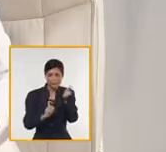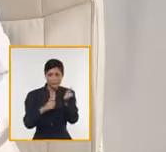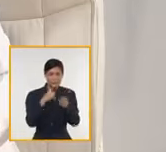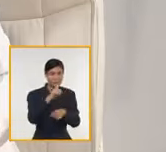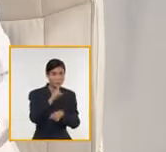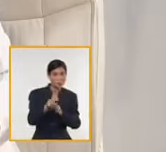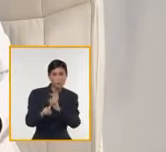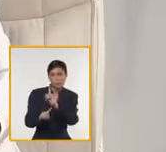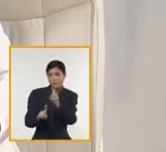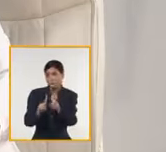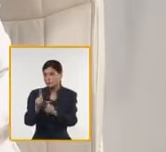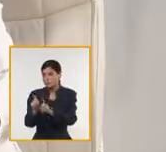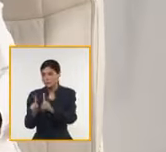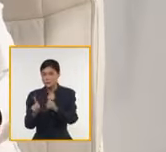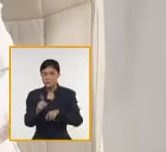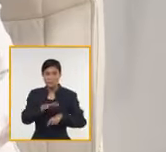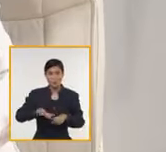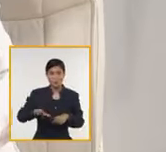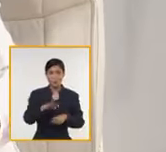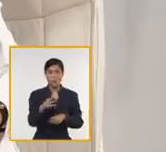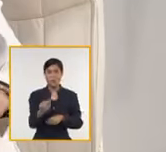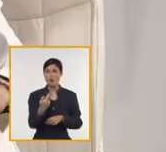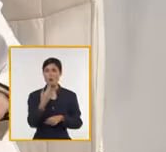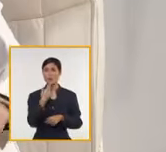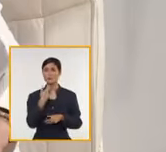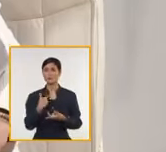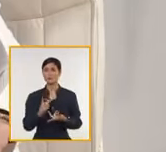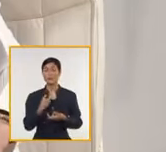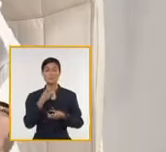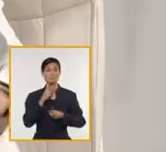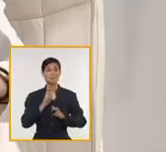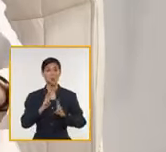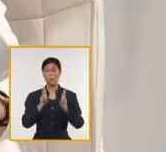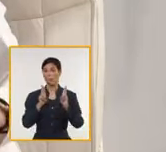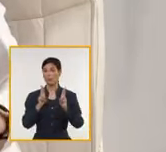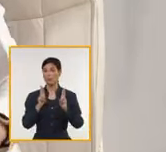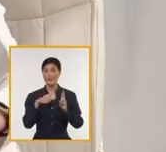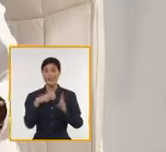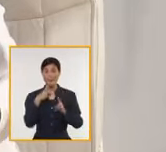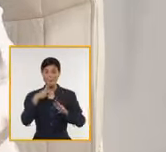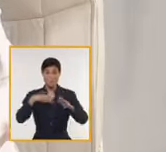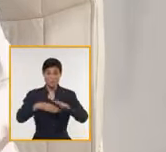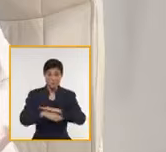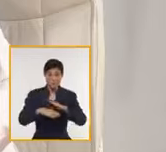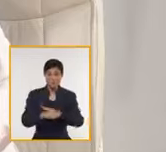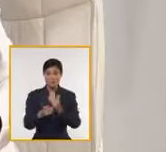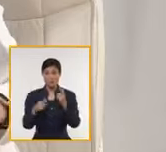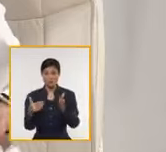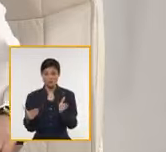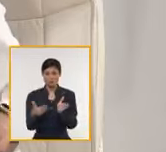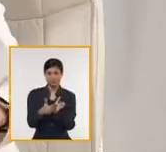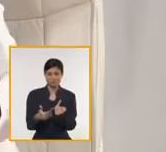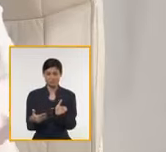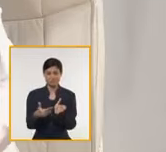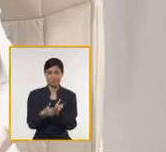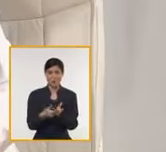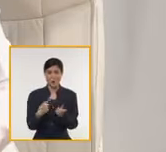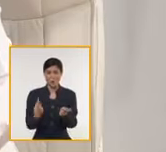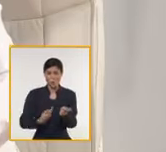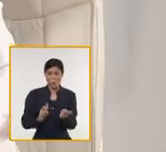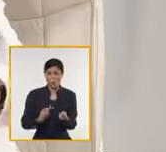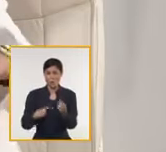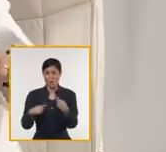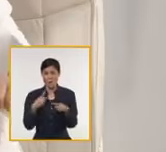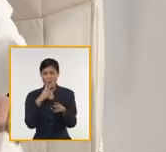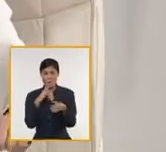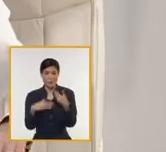un incremento del rechazo, un incremento que roza el 85% con relación al